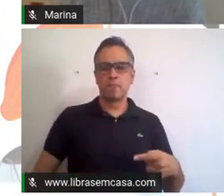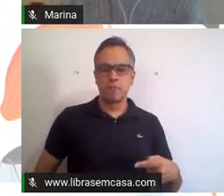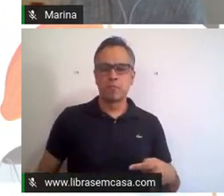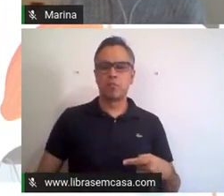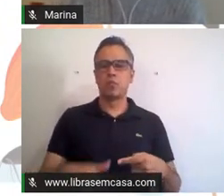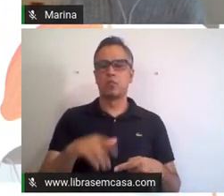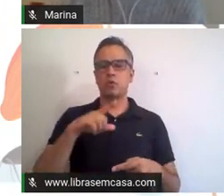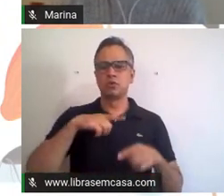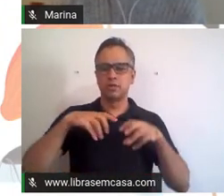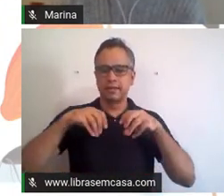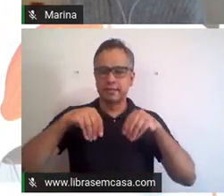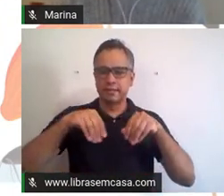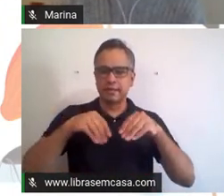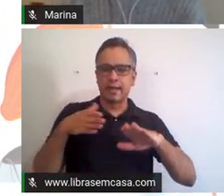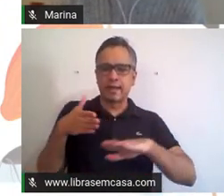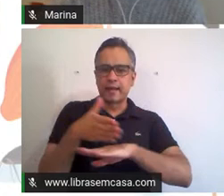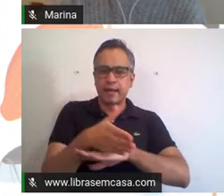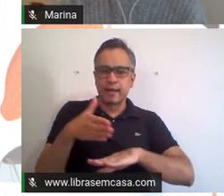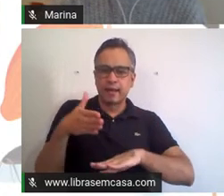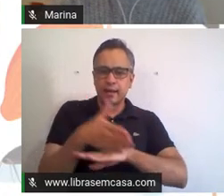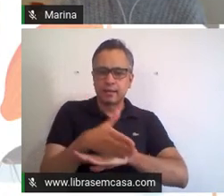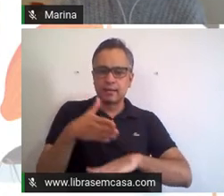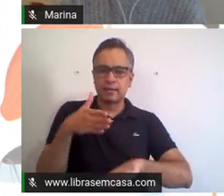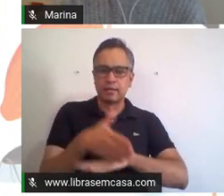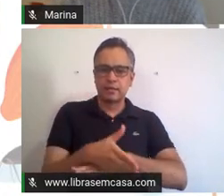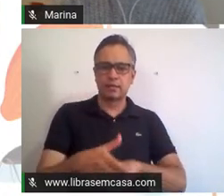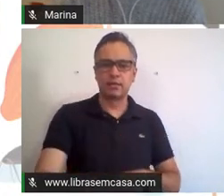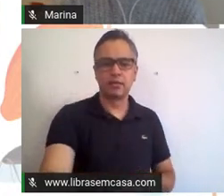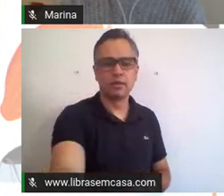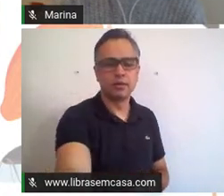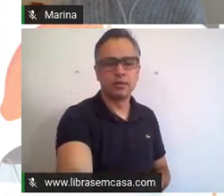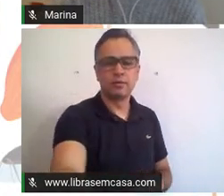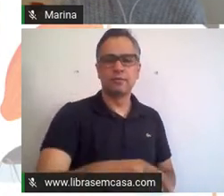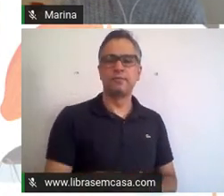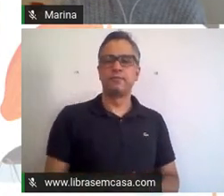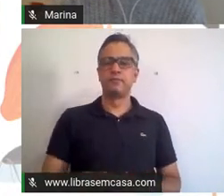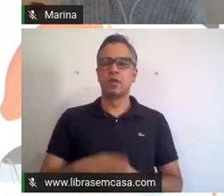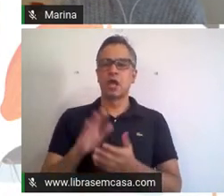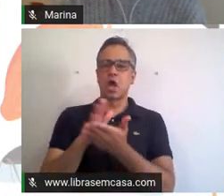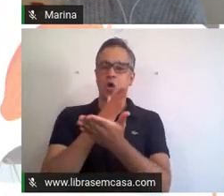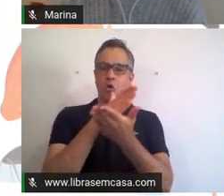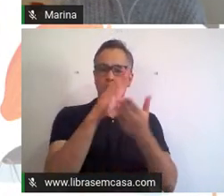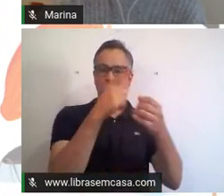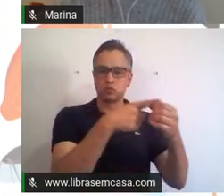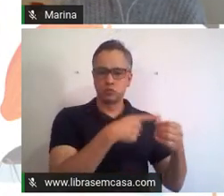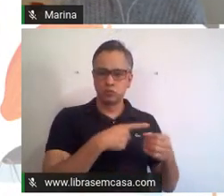negada sistemáticamente desde hace muchísimos años, salvo algunos municipios que lograron